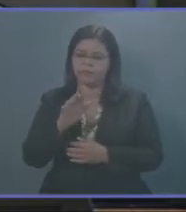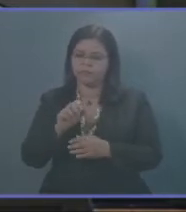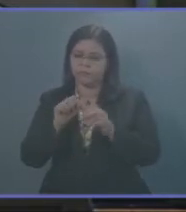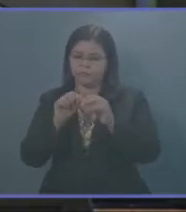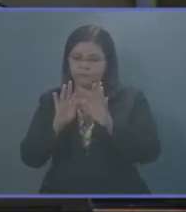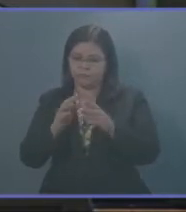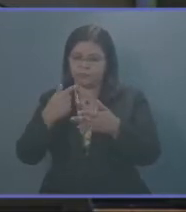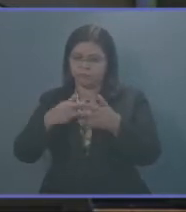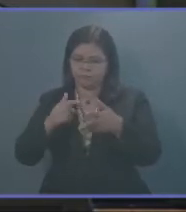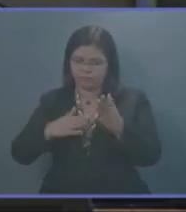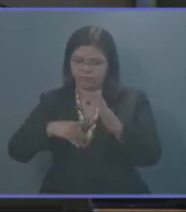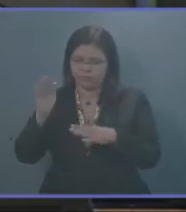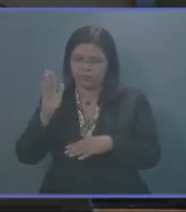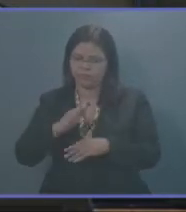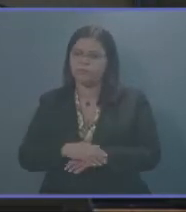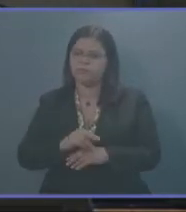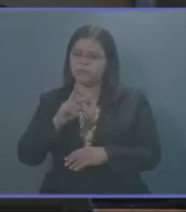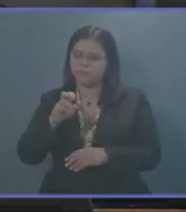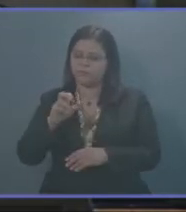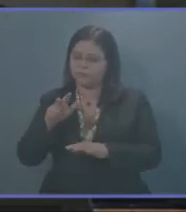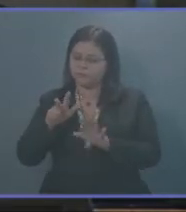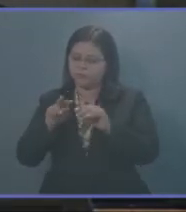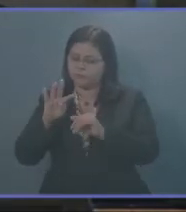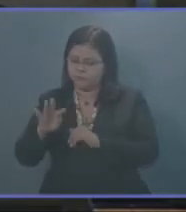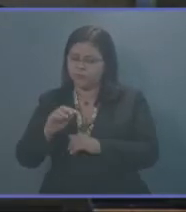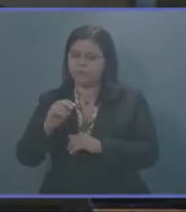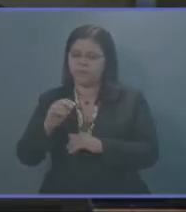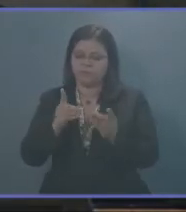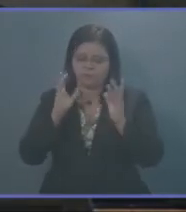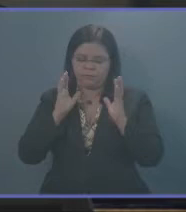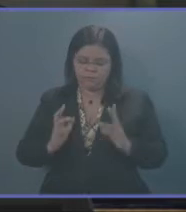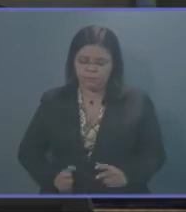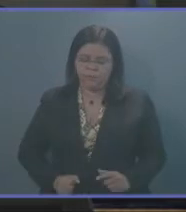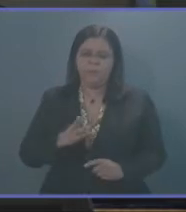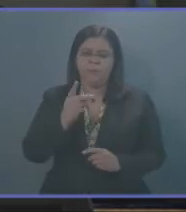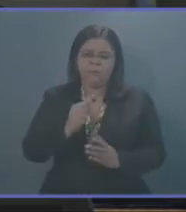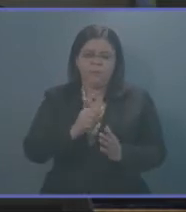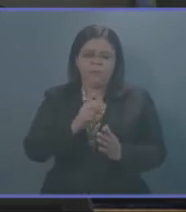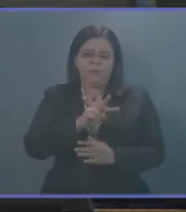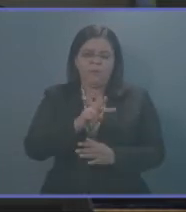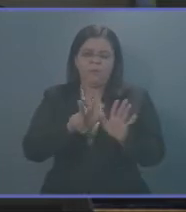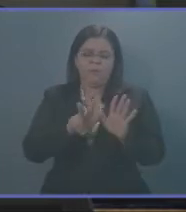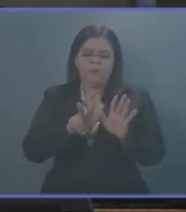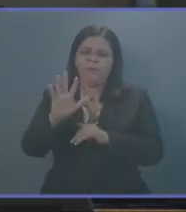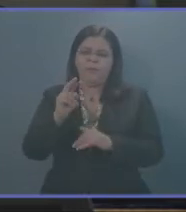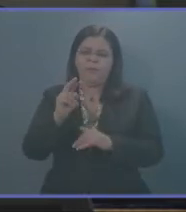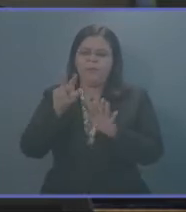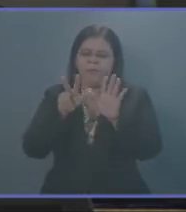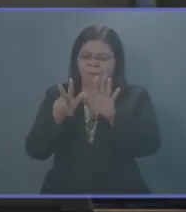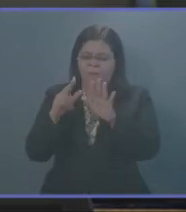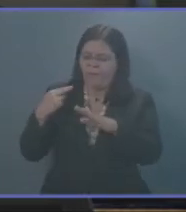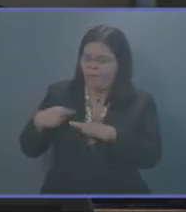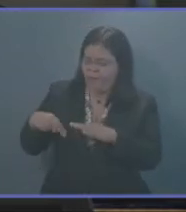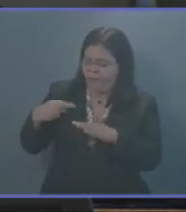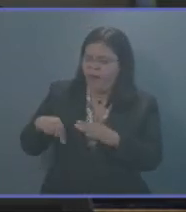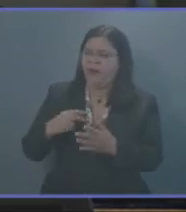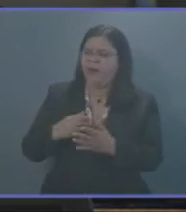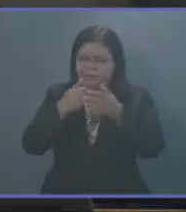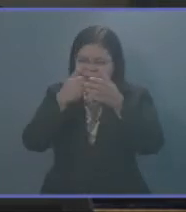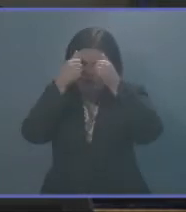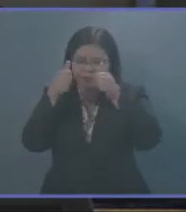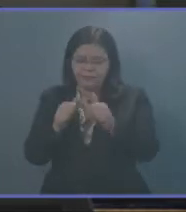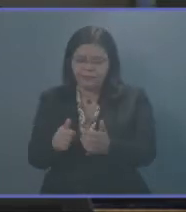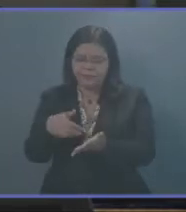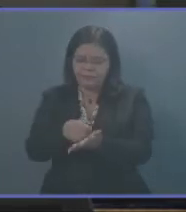de noviembre de 1984, publicado en el diario oficial número 222, tomo 285 del 28 de noviembre del mismo año, se aprobó la